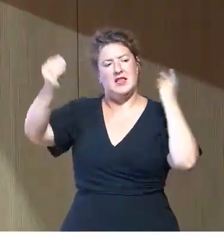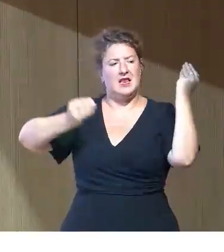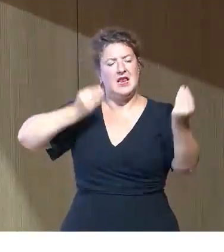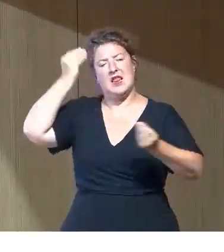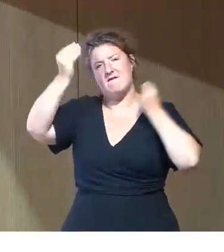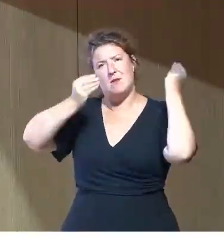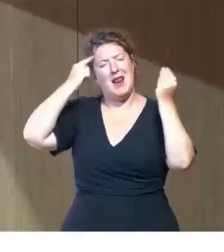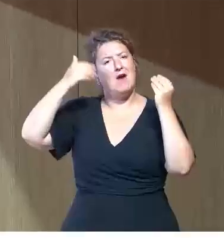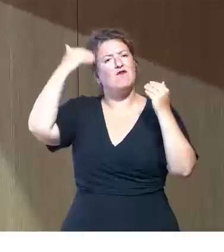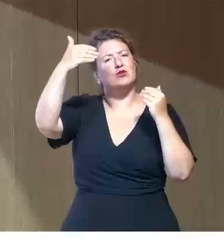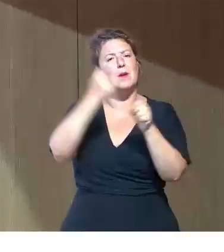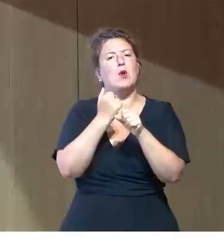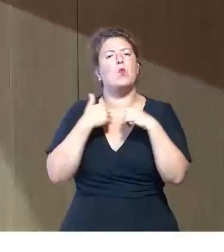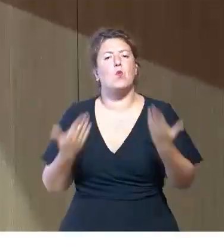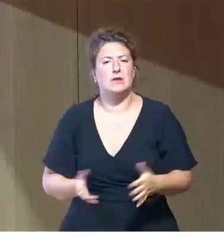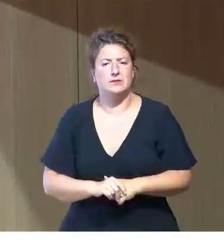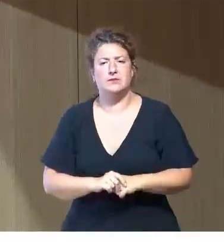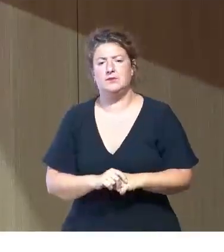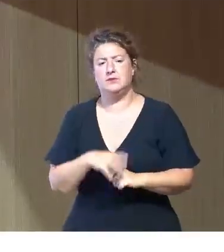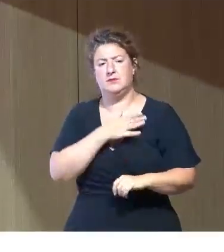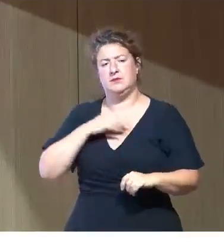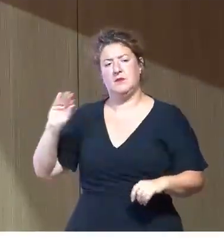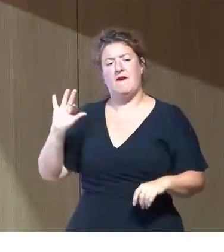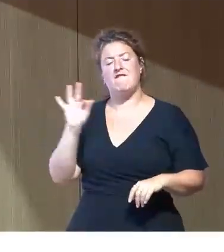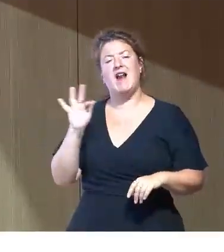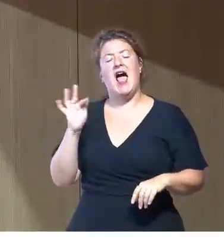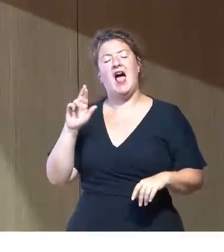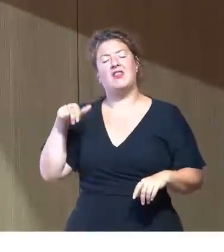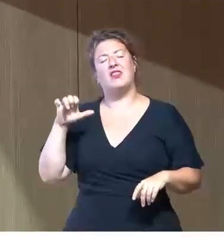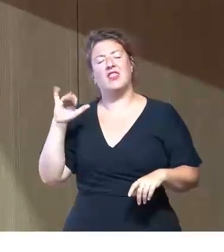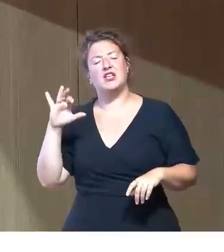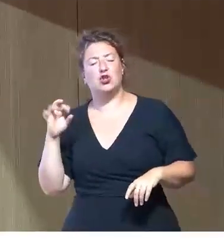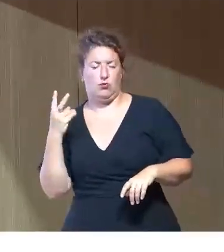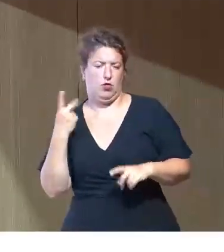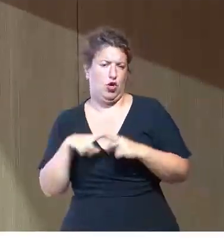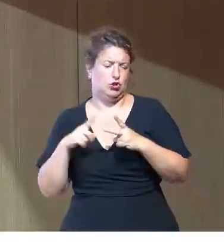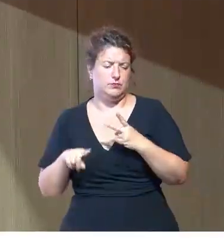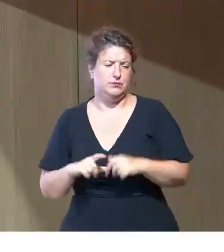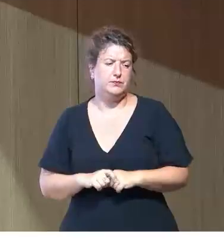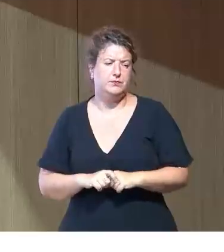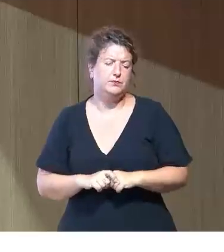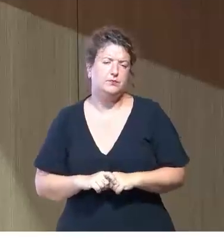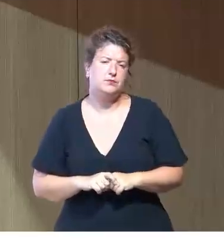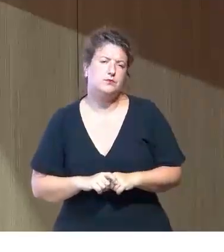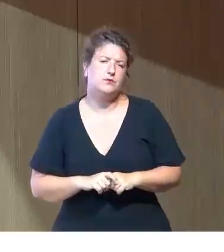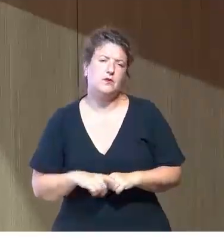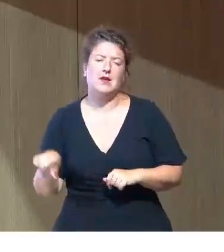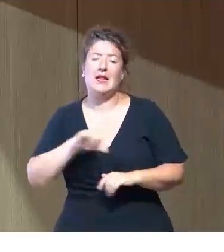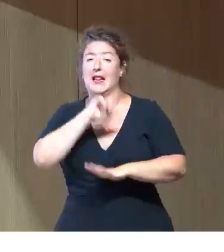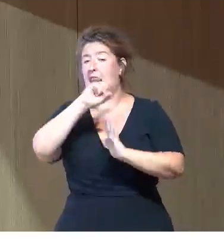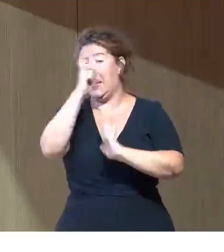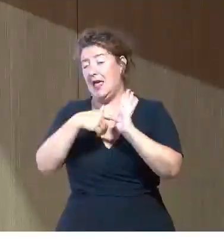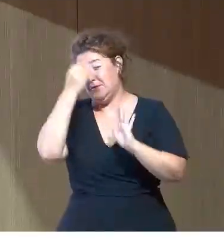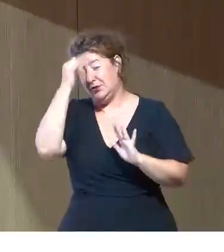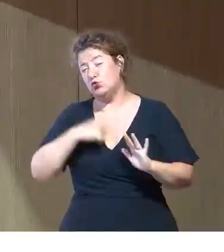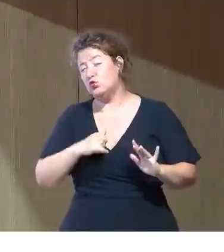del empleo y a mí me gustaría preguntarle a Francisco dos cosas primero que si crees que el marco legislativo ahora es